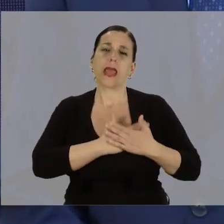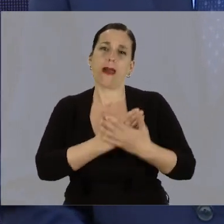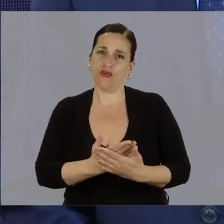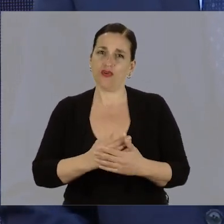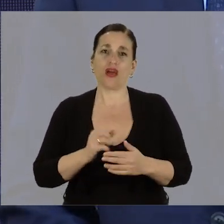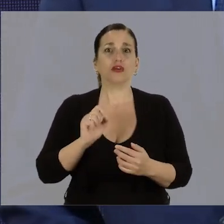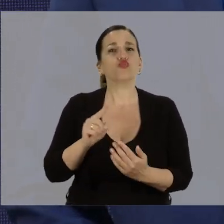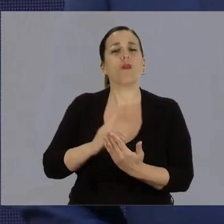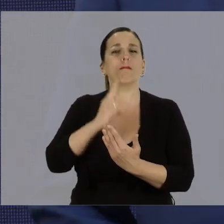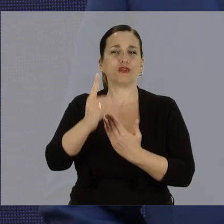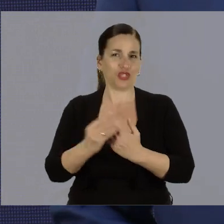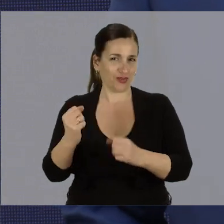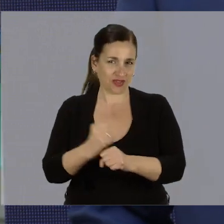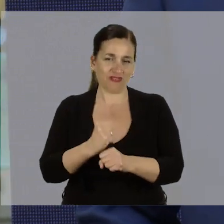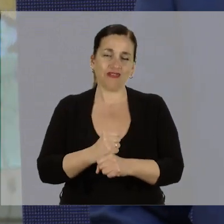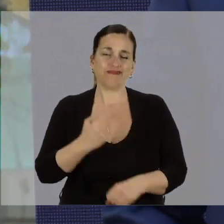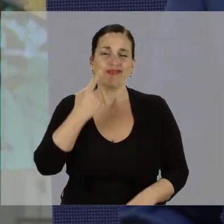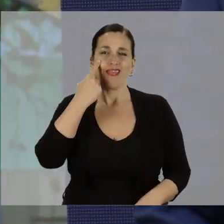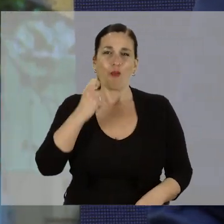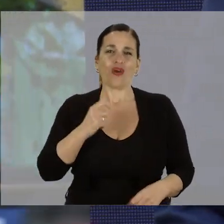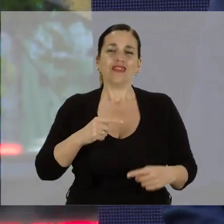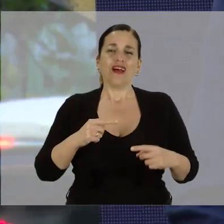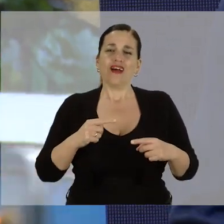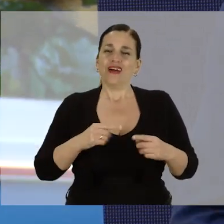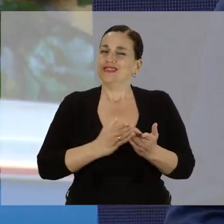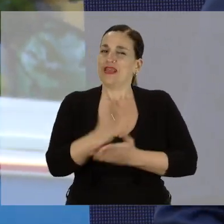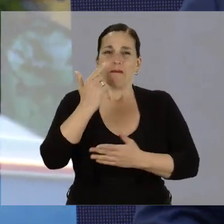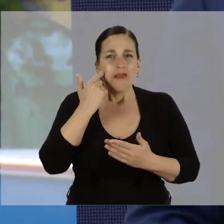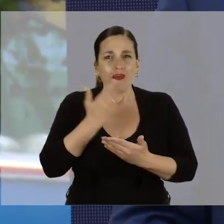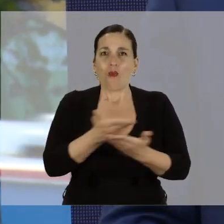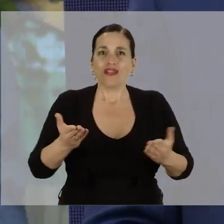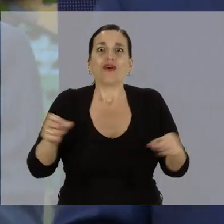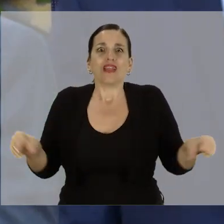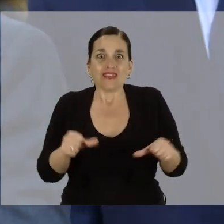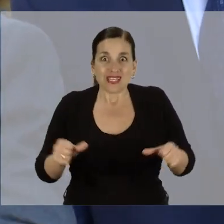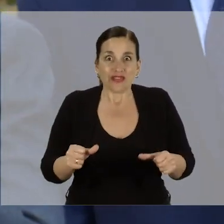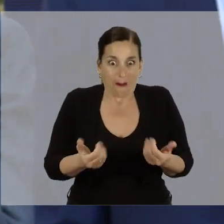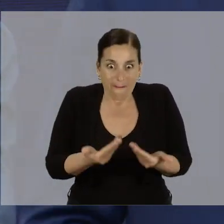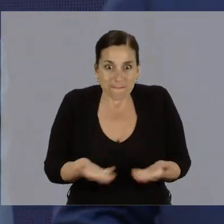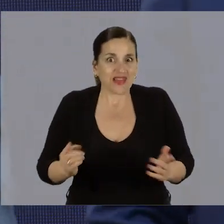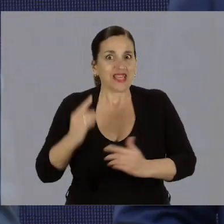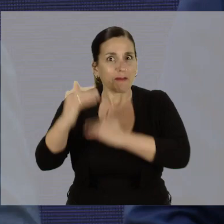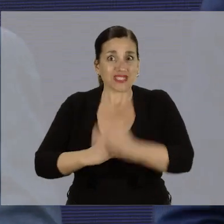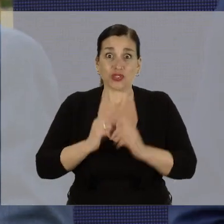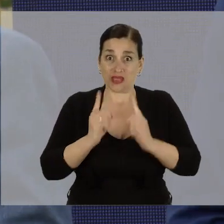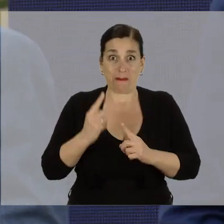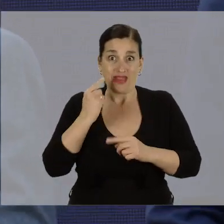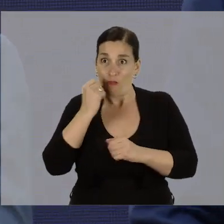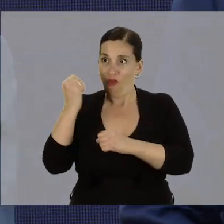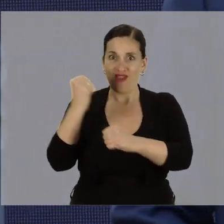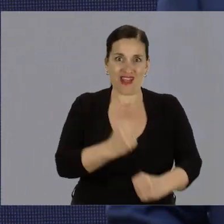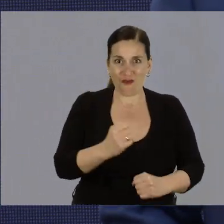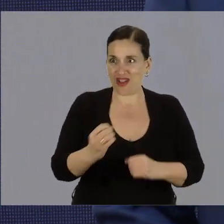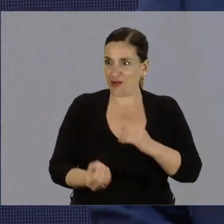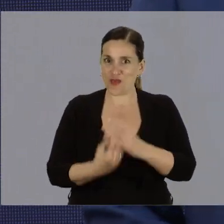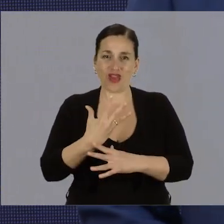ponen a cada proyecto. Se nota cuando lo están haciendo y el día que se va a inaugurar